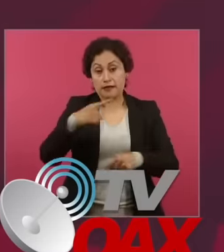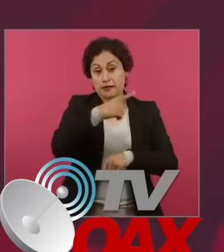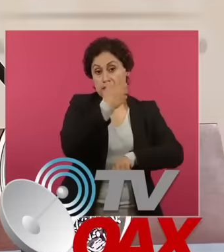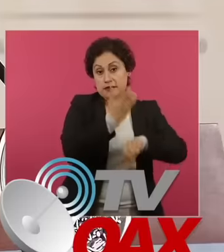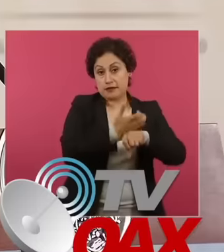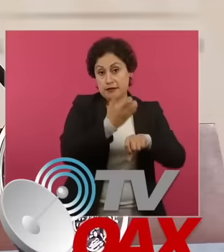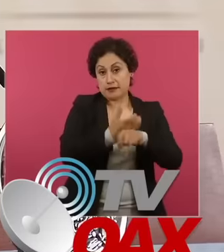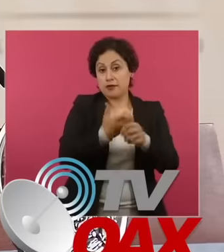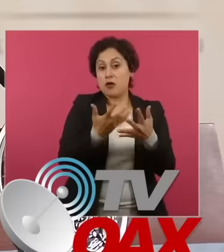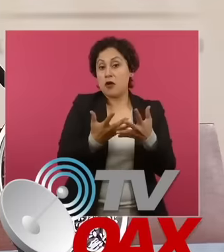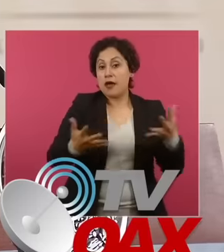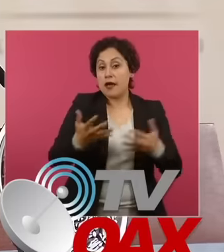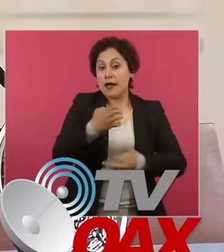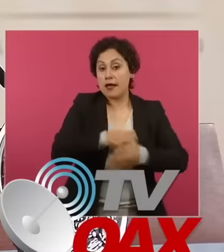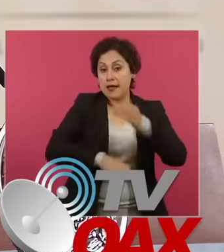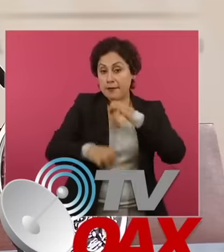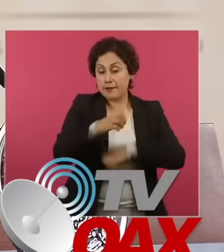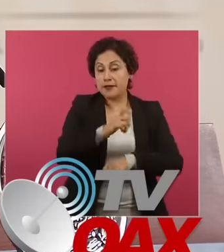les dan dinero